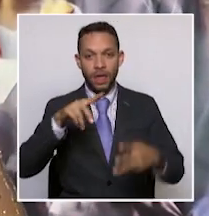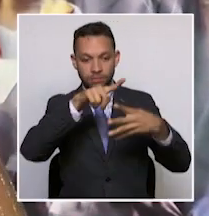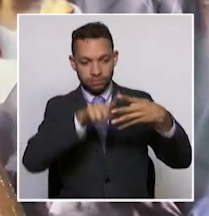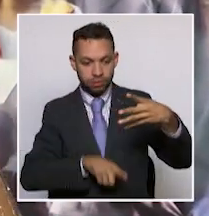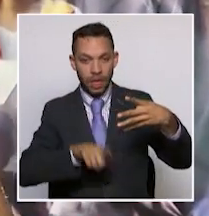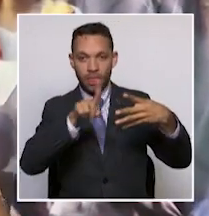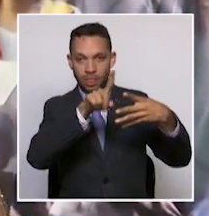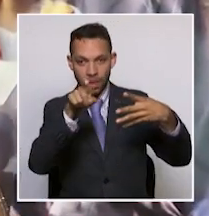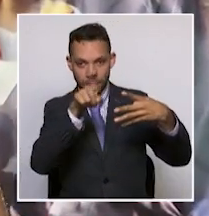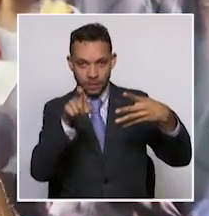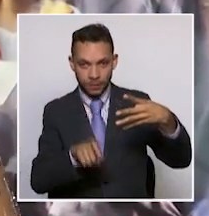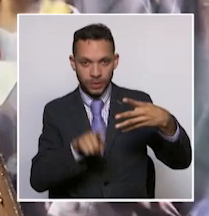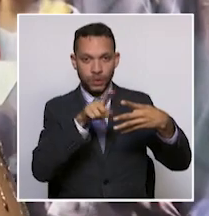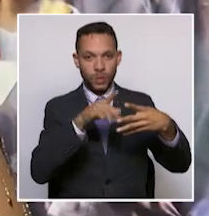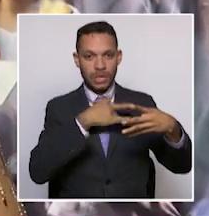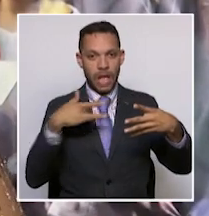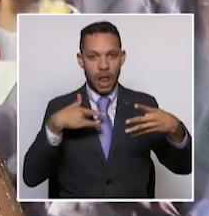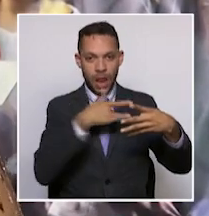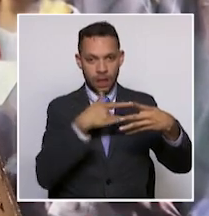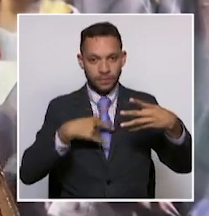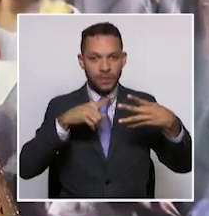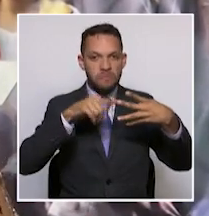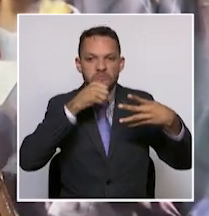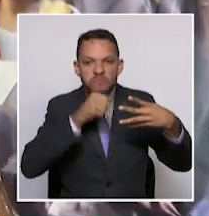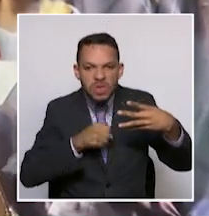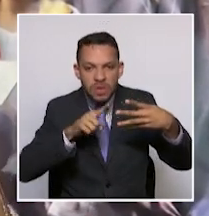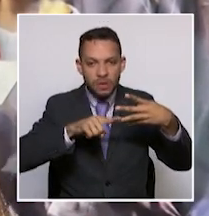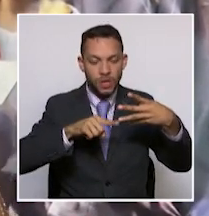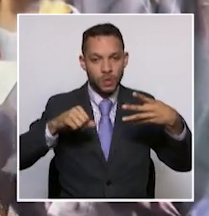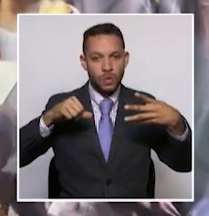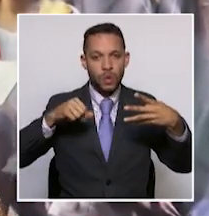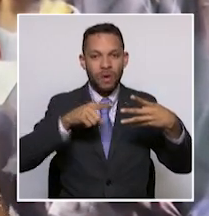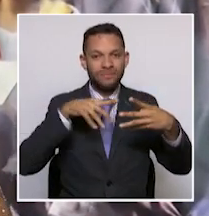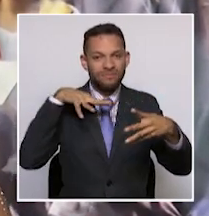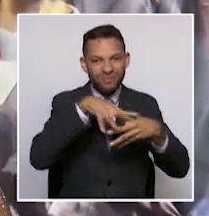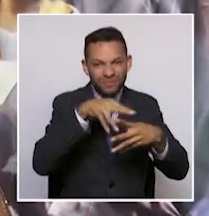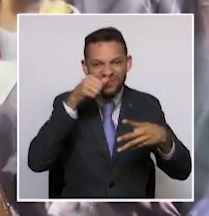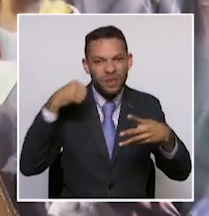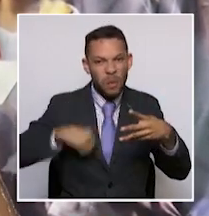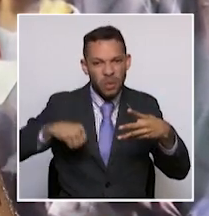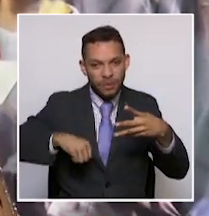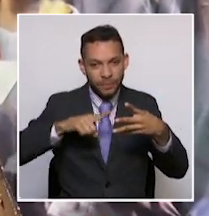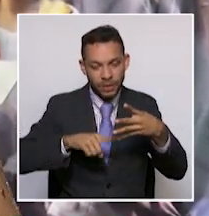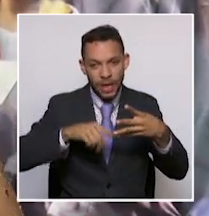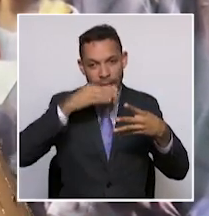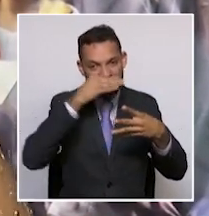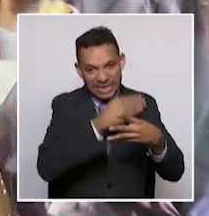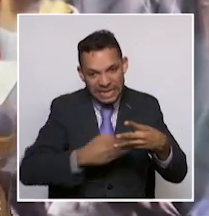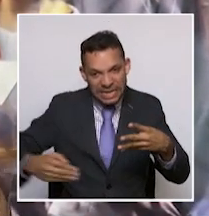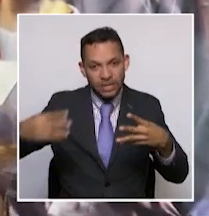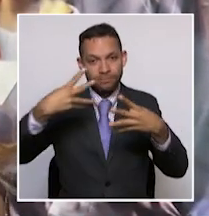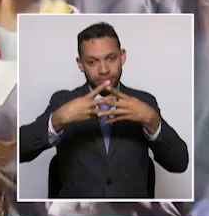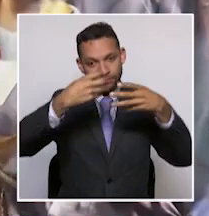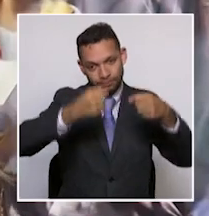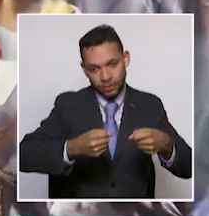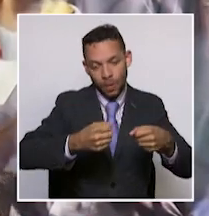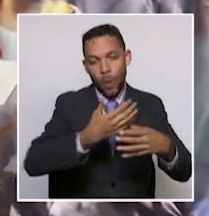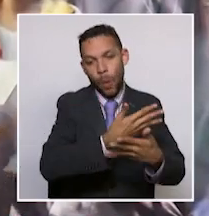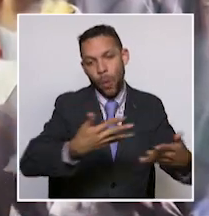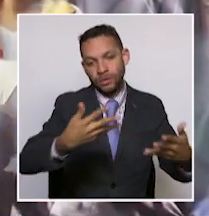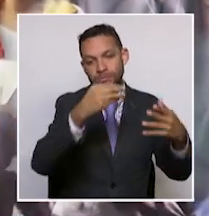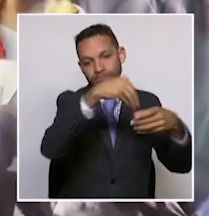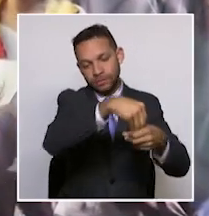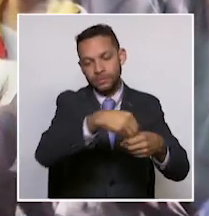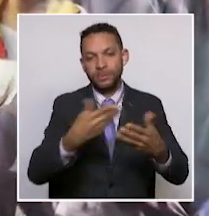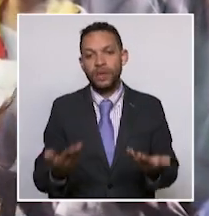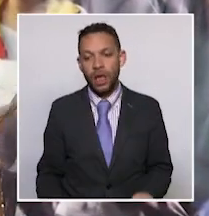ciudad, como es el tema de salud, adulto mayor, explotación sexual infantil y el tema de resocialización penitenciaria. ¿Pero cuáles fueron esos hallazgos